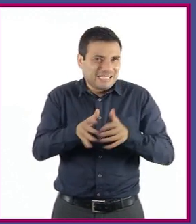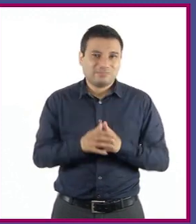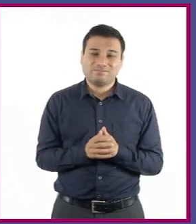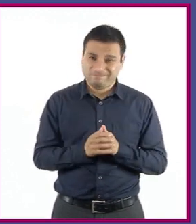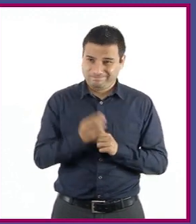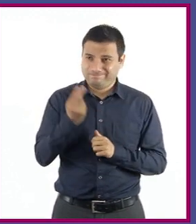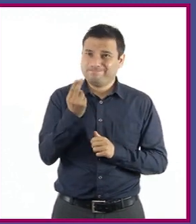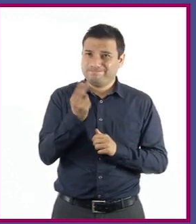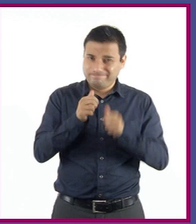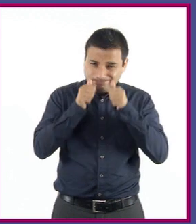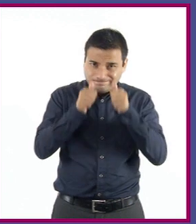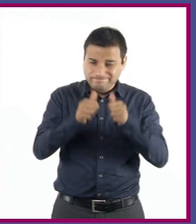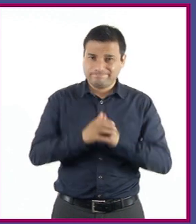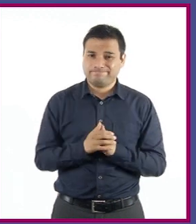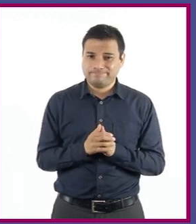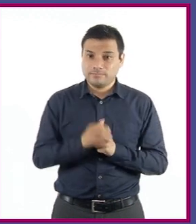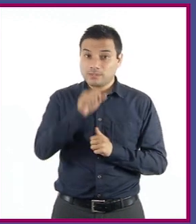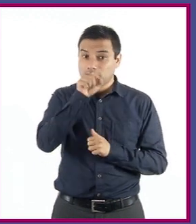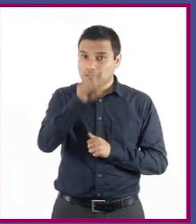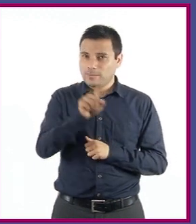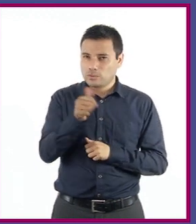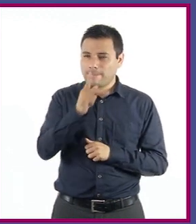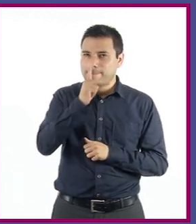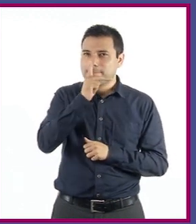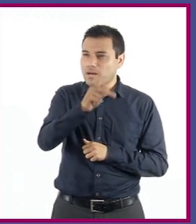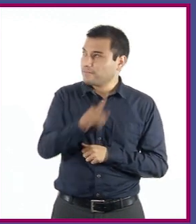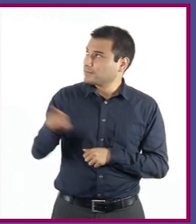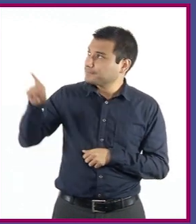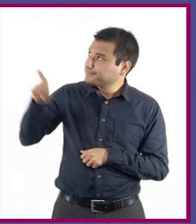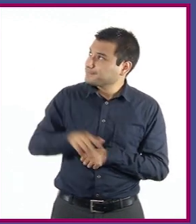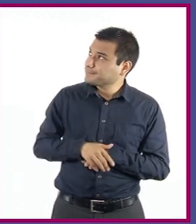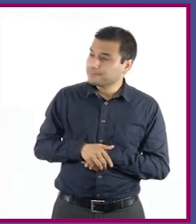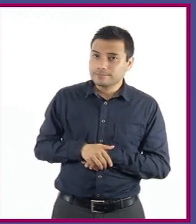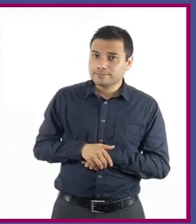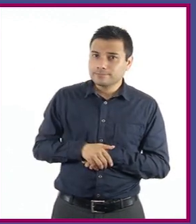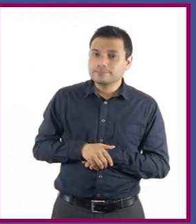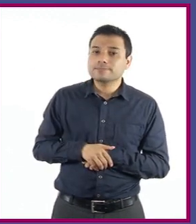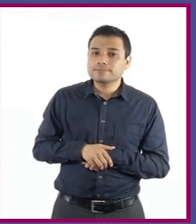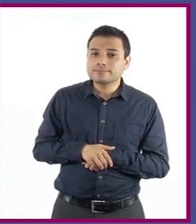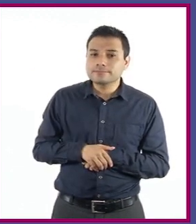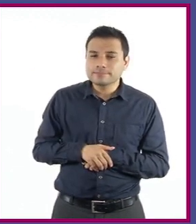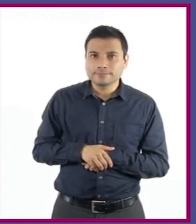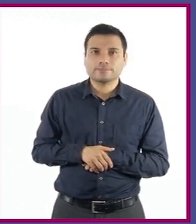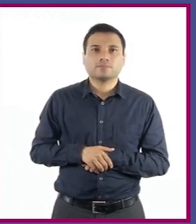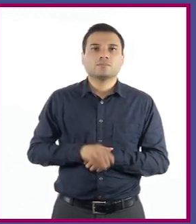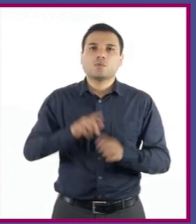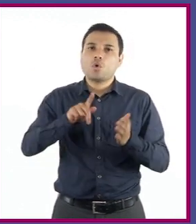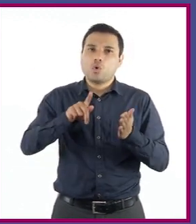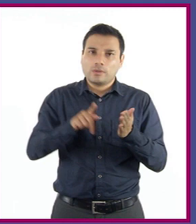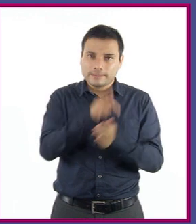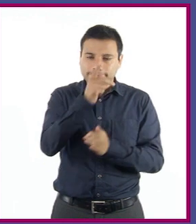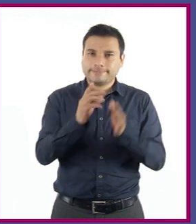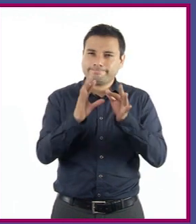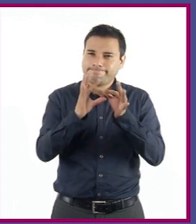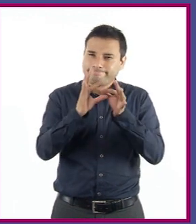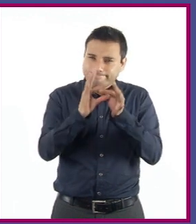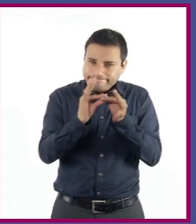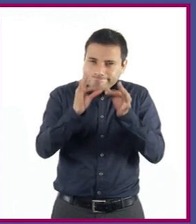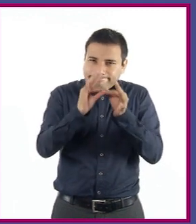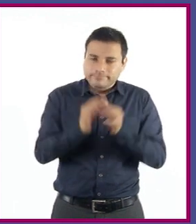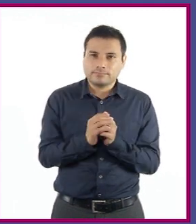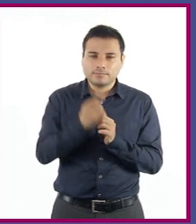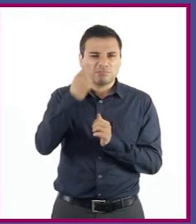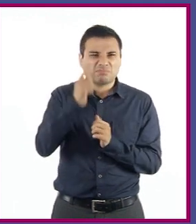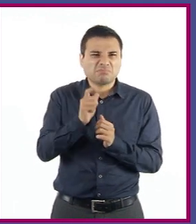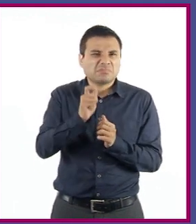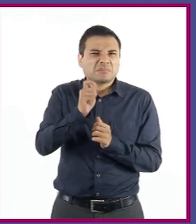poner mayor atención, y también la expresión mejor aún, que es uno de los reformuladores de ratificación para